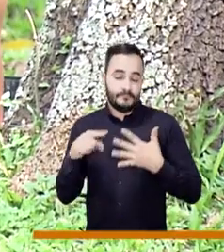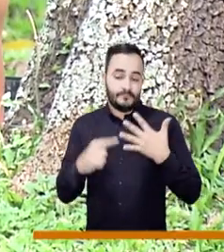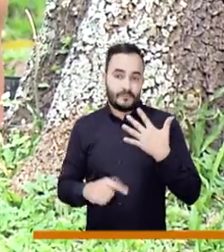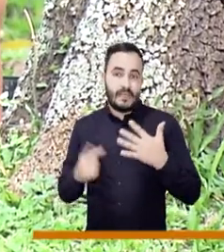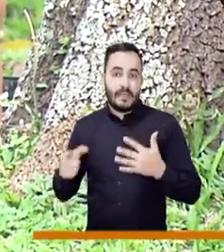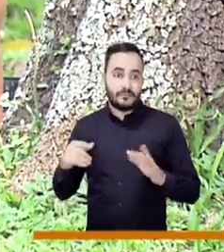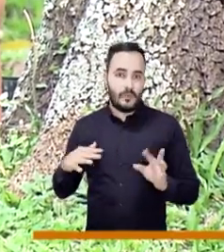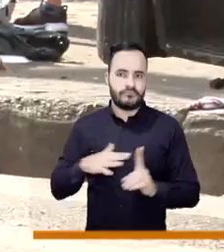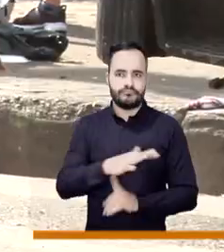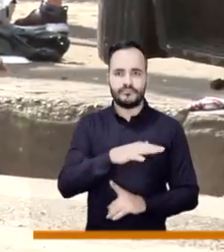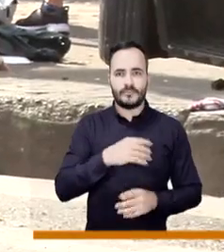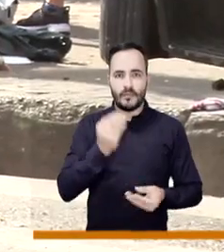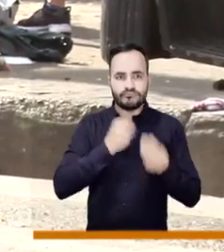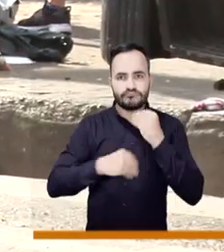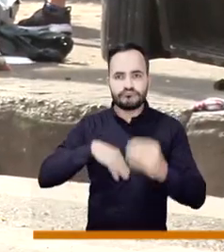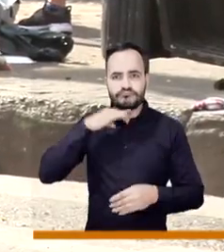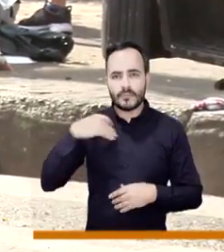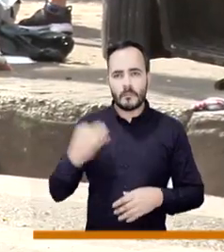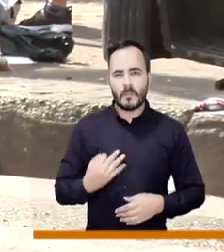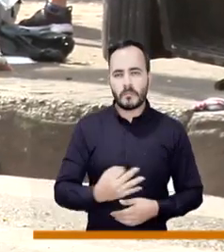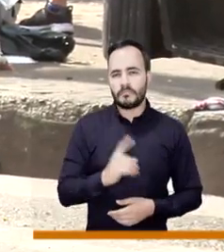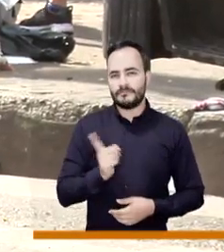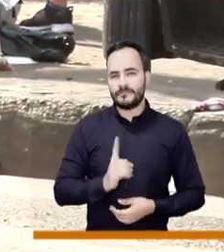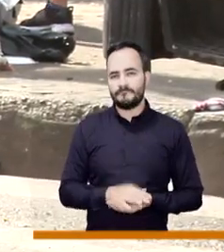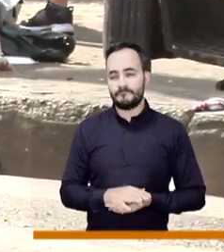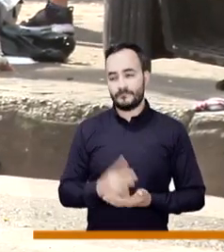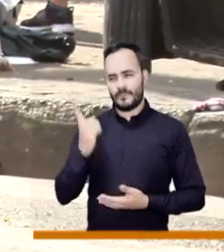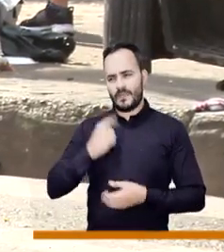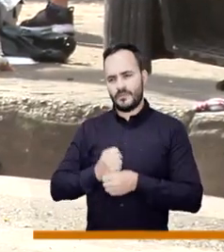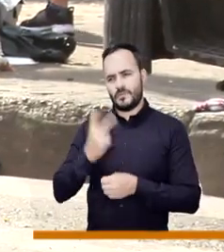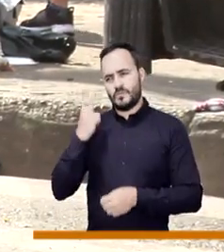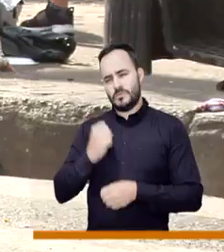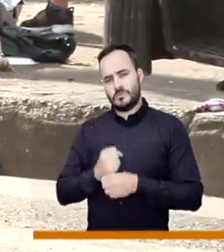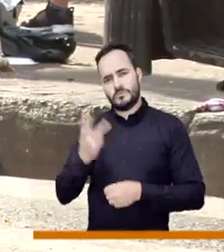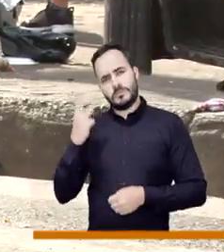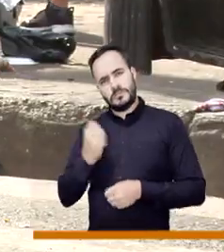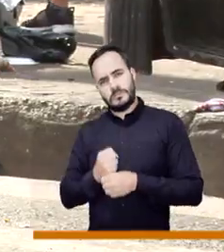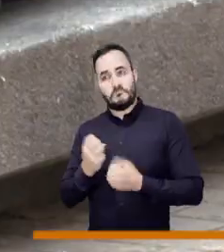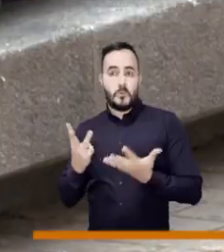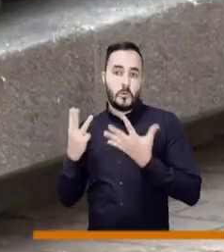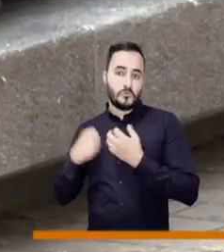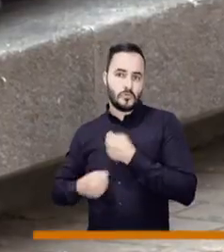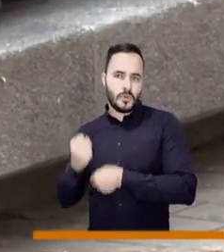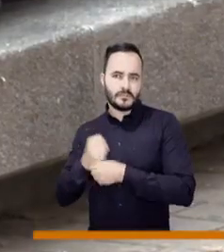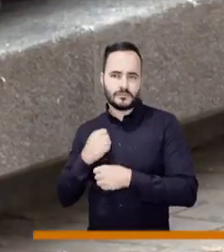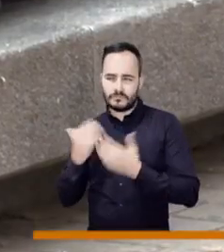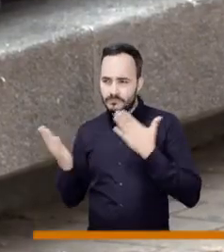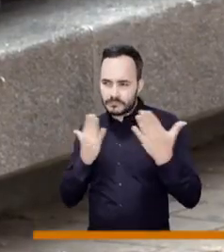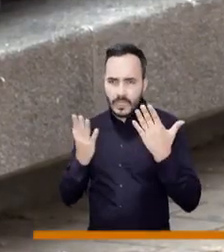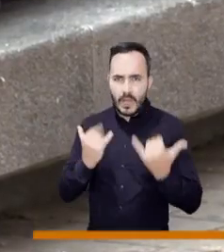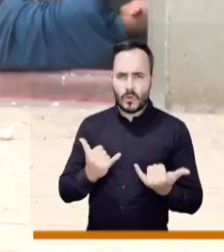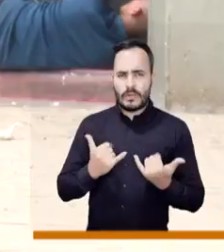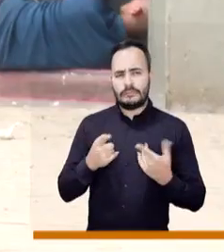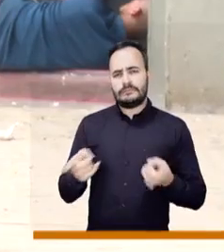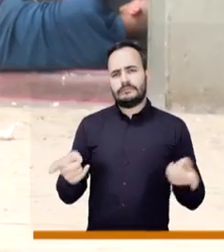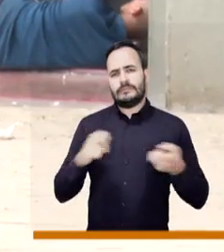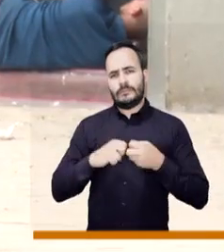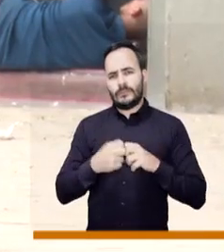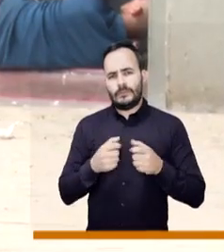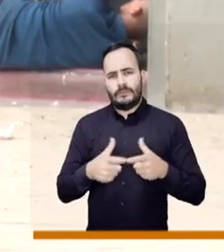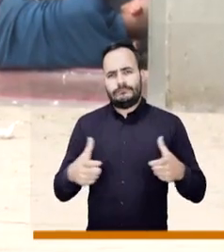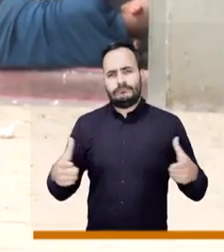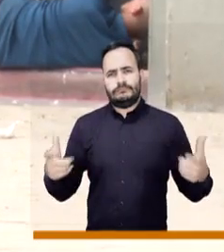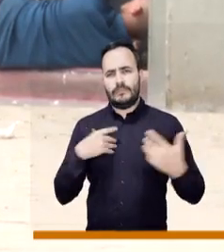la seguridad alimentaria. La gente hoy, a diferencia de hace 1 año, 2, 3, 4 y 8, tiene más problema de comida.